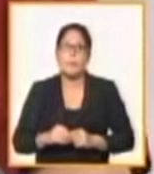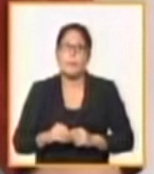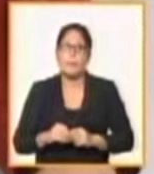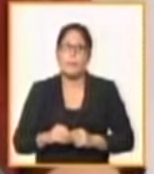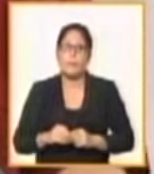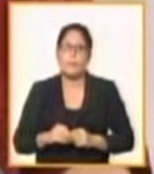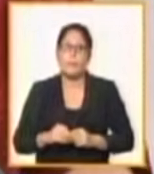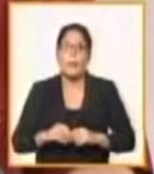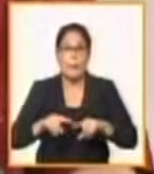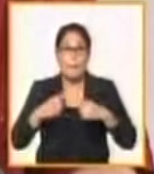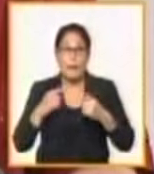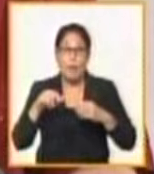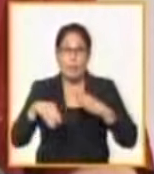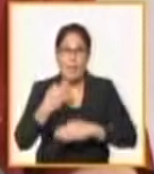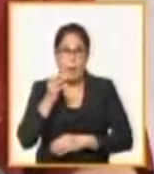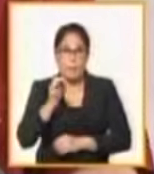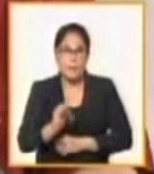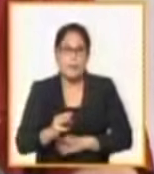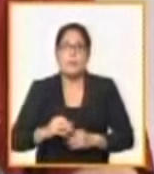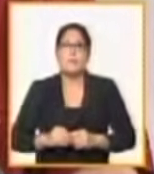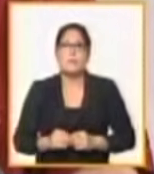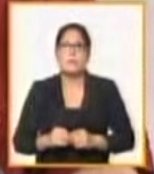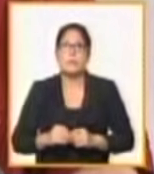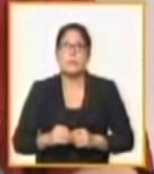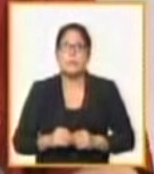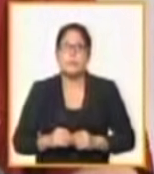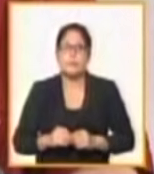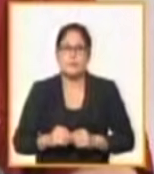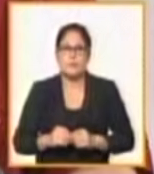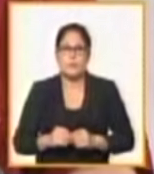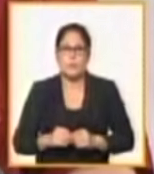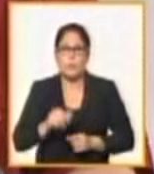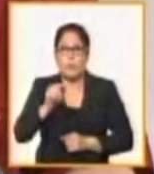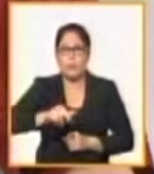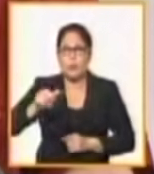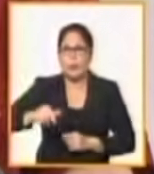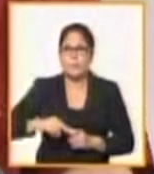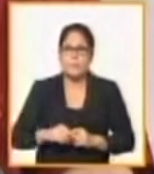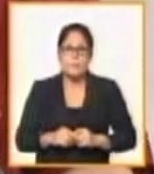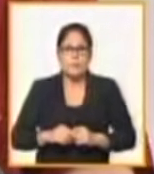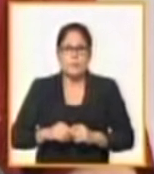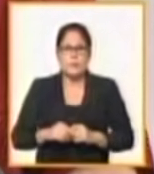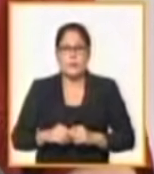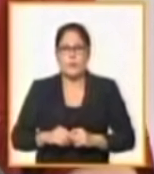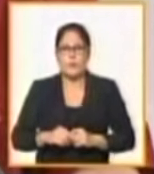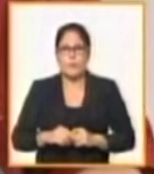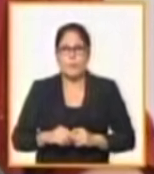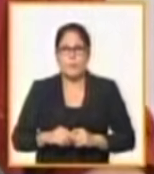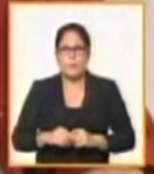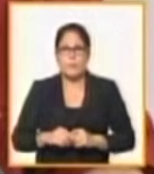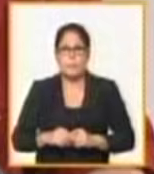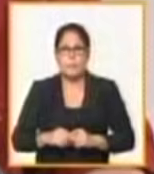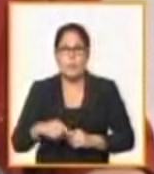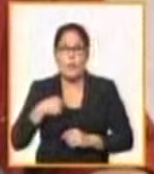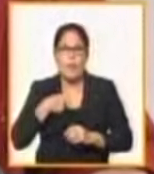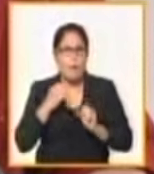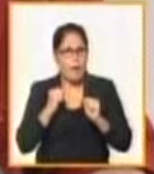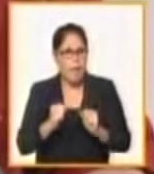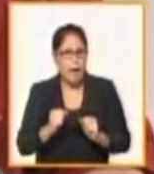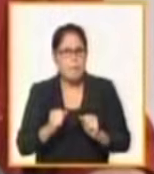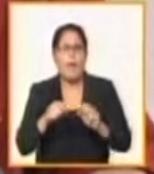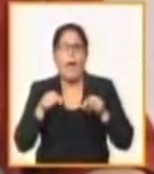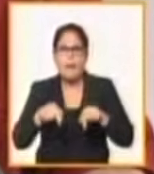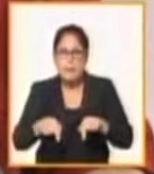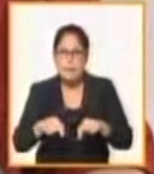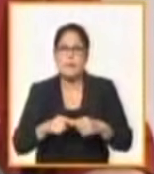Pero bueno, ese día yo le dije a Argelier, yo no me voy a ir para mi casa, yo tengo que quedarme aquí, yo tengo que estar aquí, no